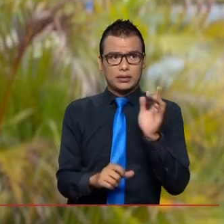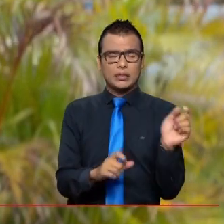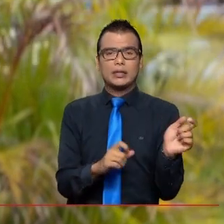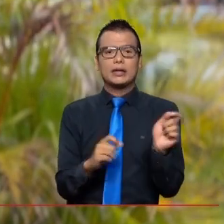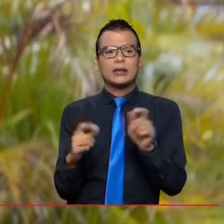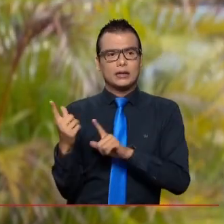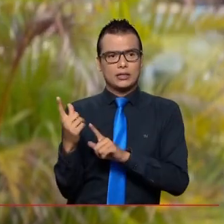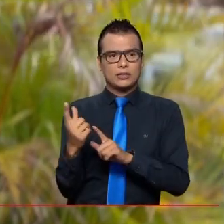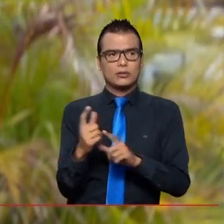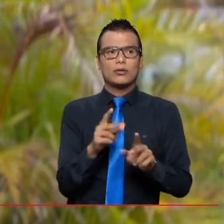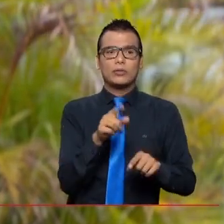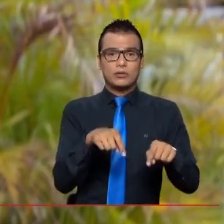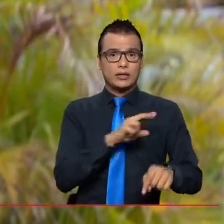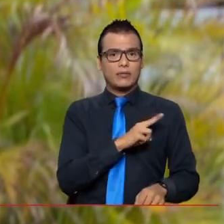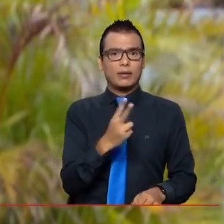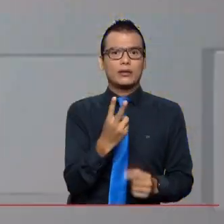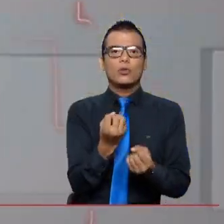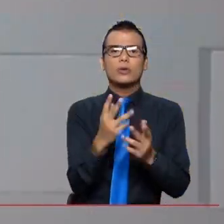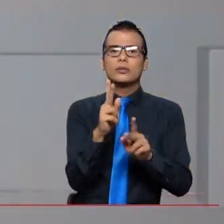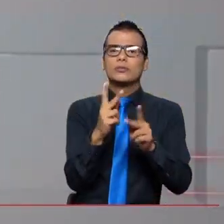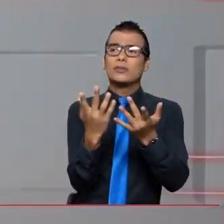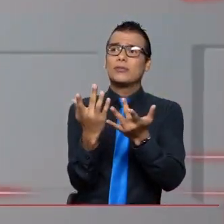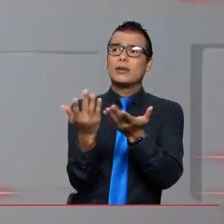de nuevo en Colombia El perfadex